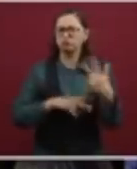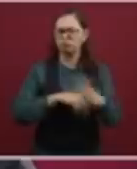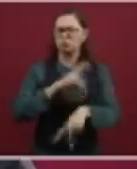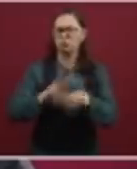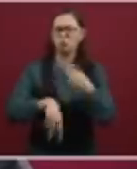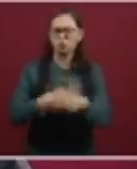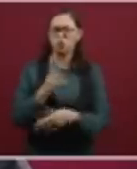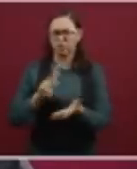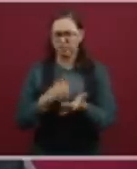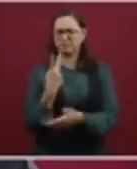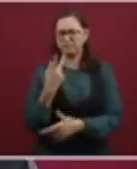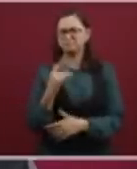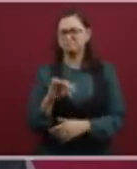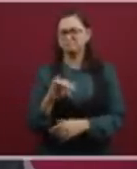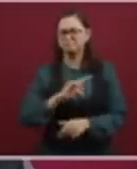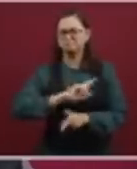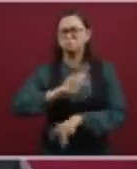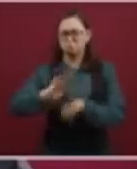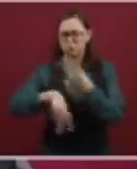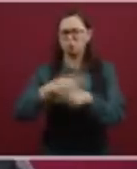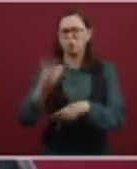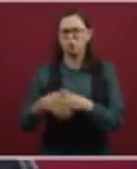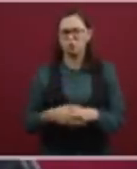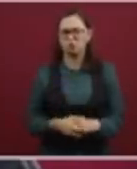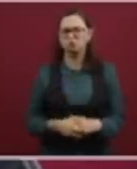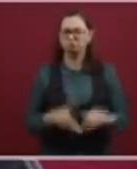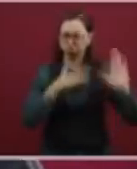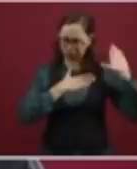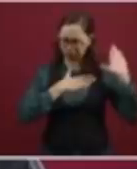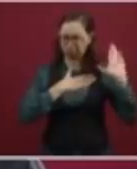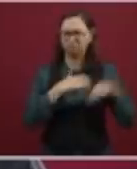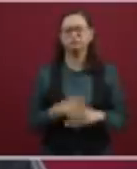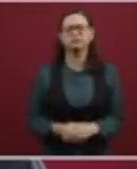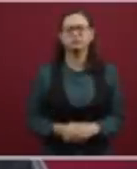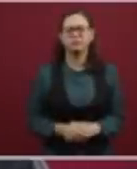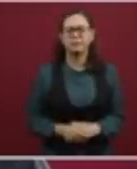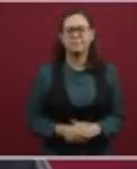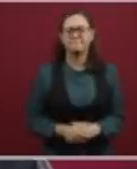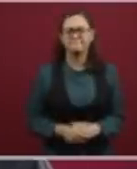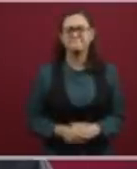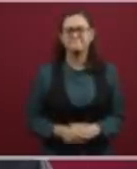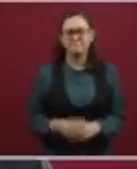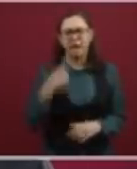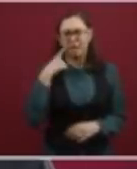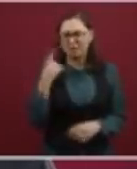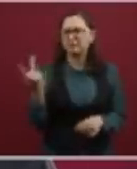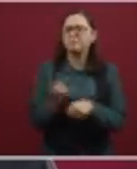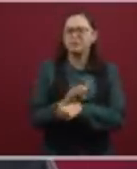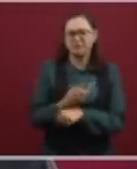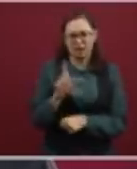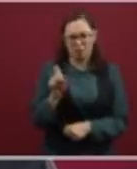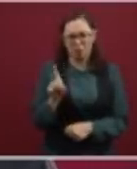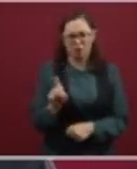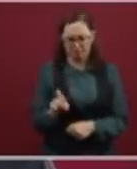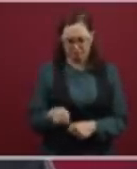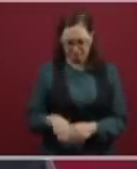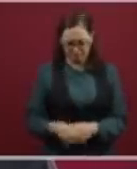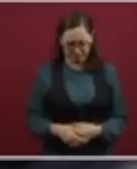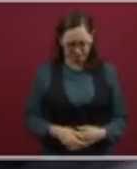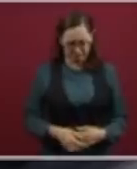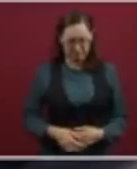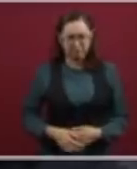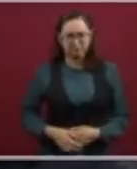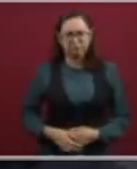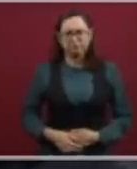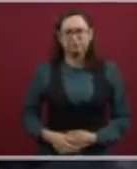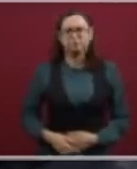de nuevo, voy a regresar, hago ese compromiso a ver lo del agua. Y